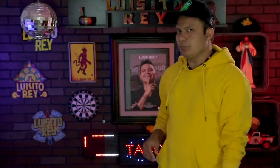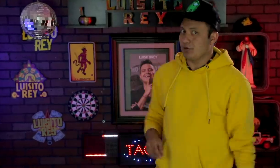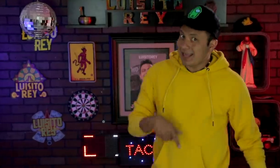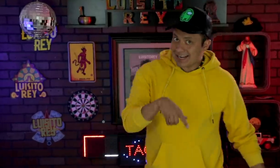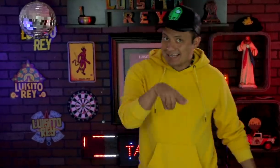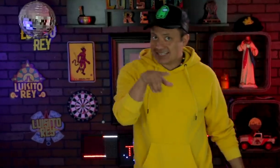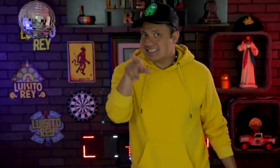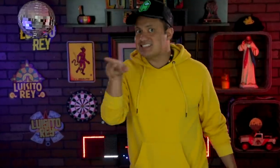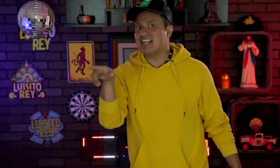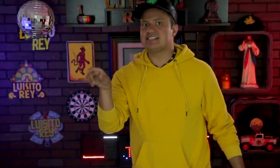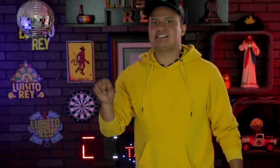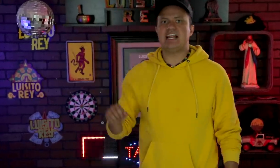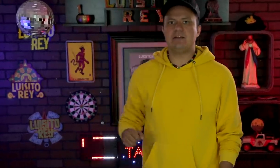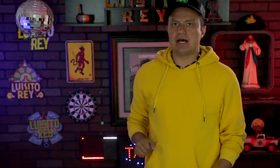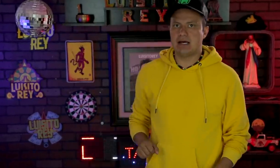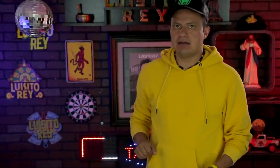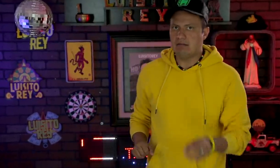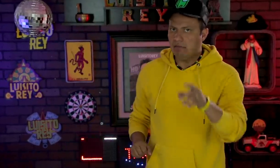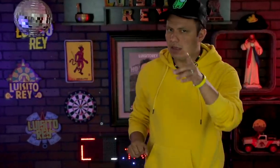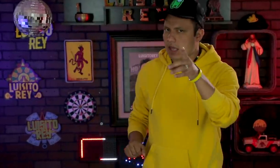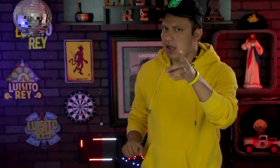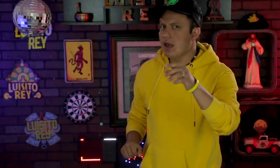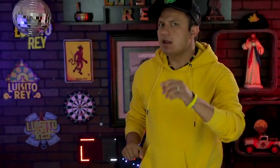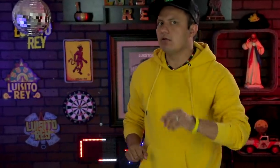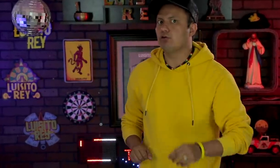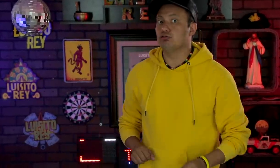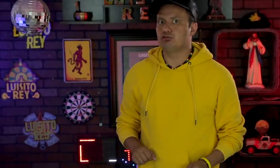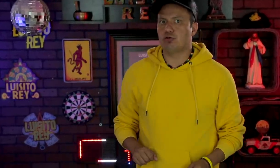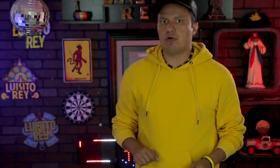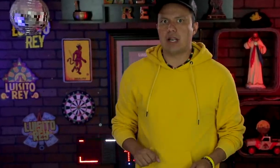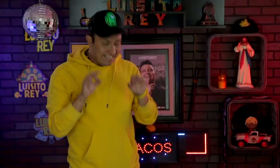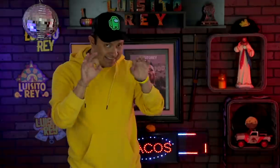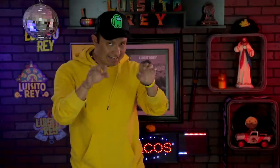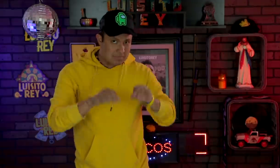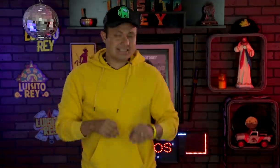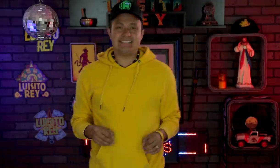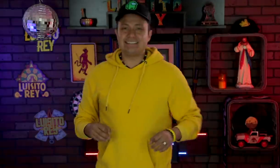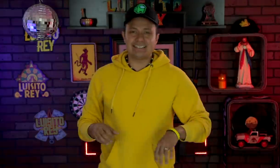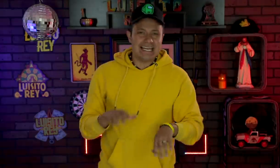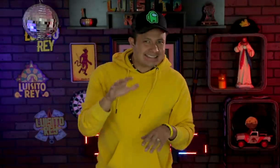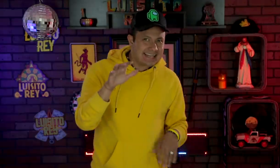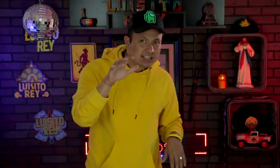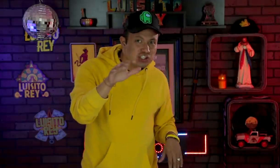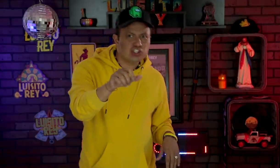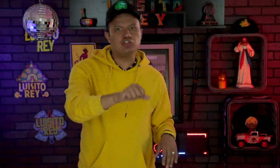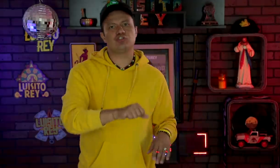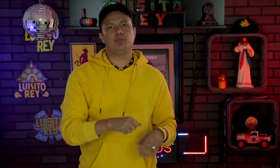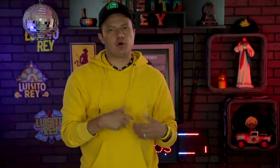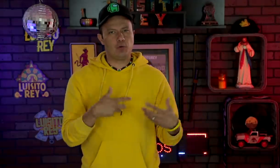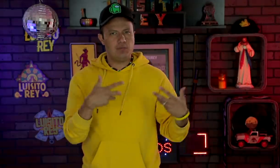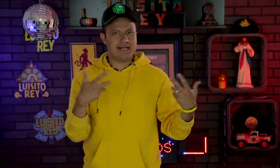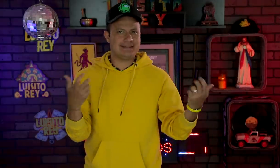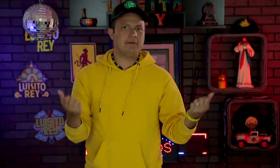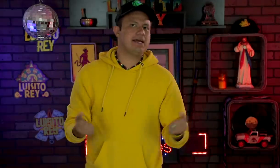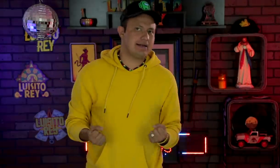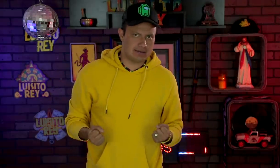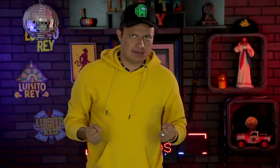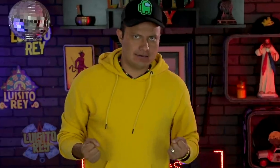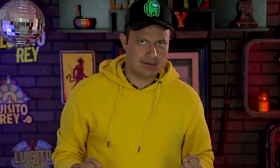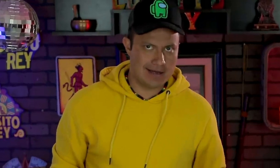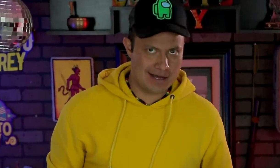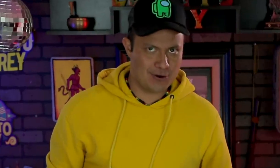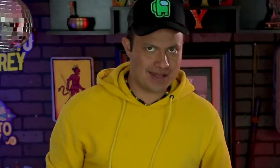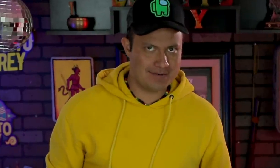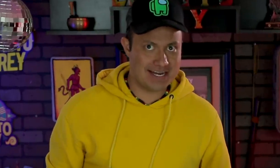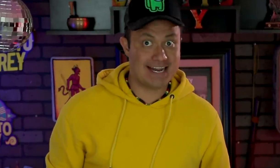Prepárate porque regresas a la selva Que él controla Y déjame decirte que él está ansioso por volverte a ver